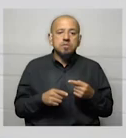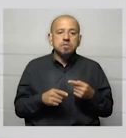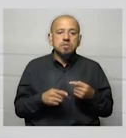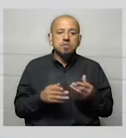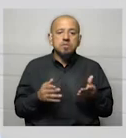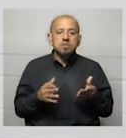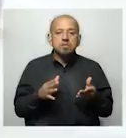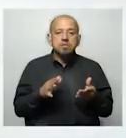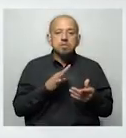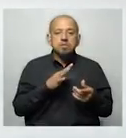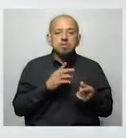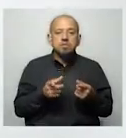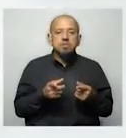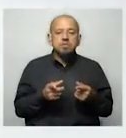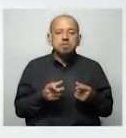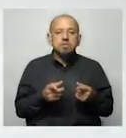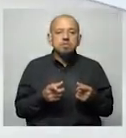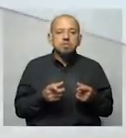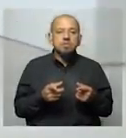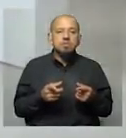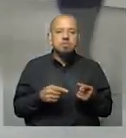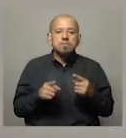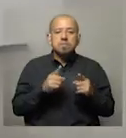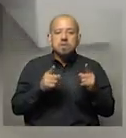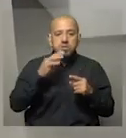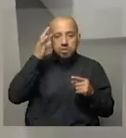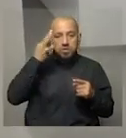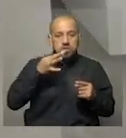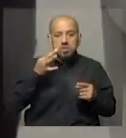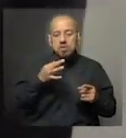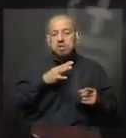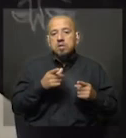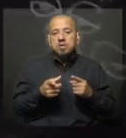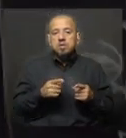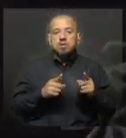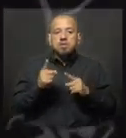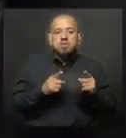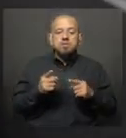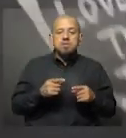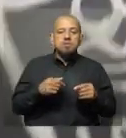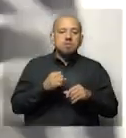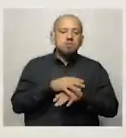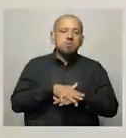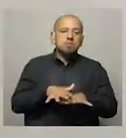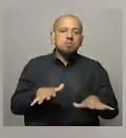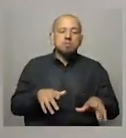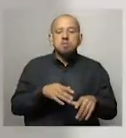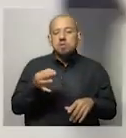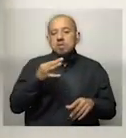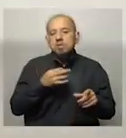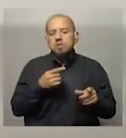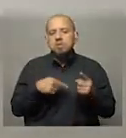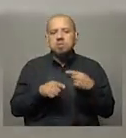y ahí se van como tejiendo algunas realidades, algunas redes de relacionamientos. Uno te dice, pero